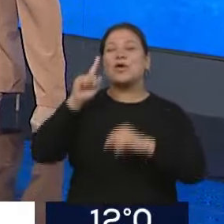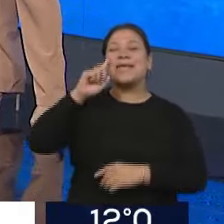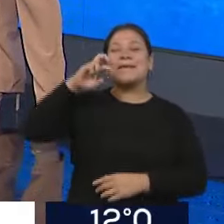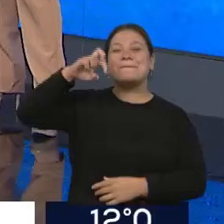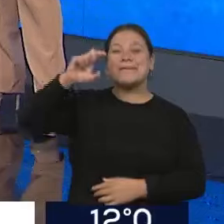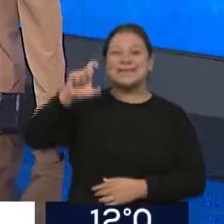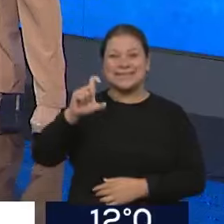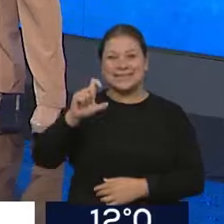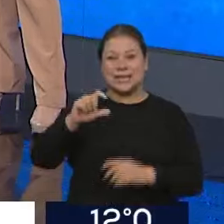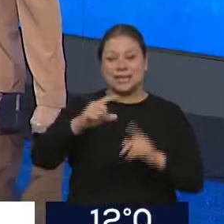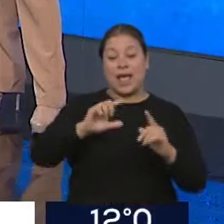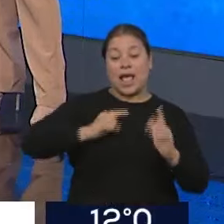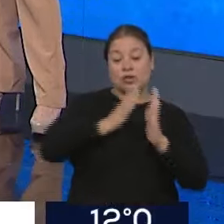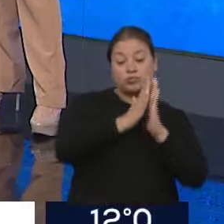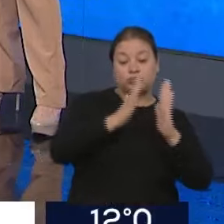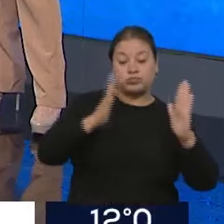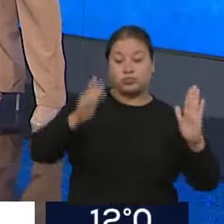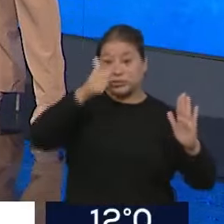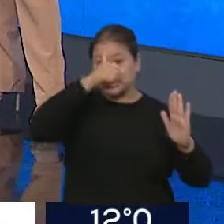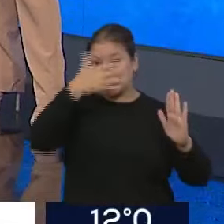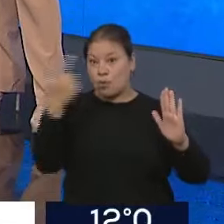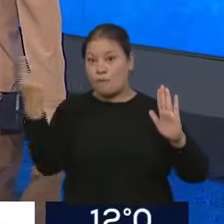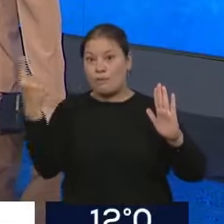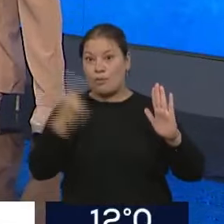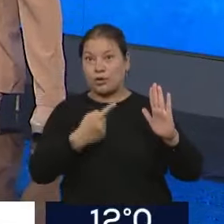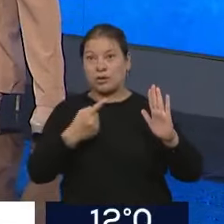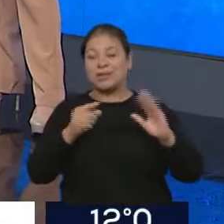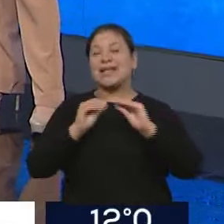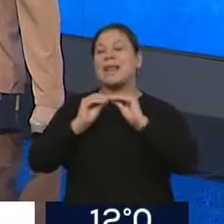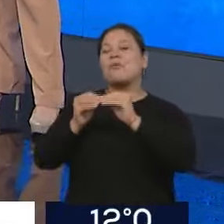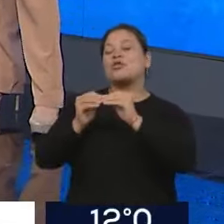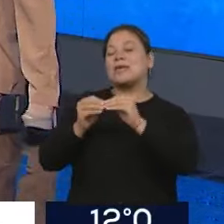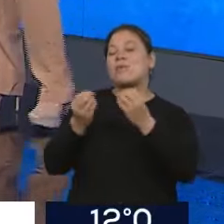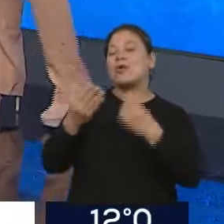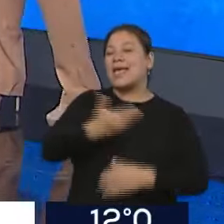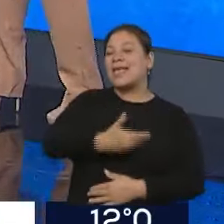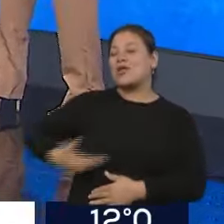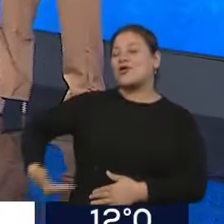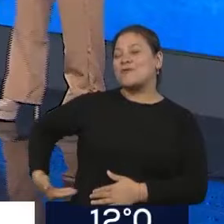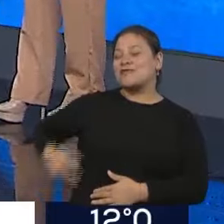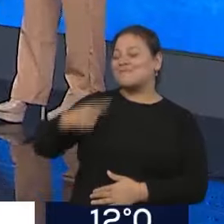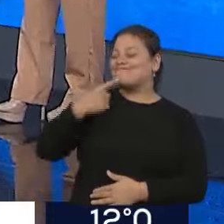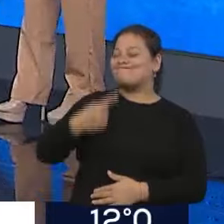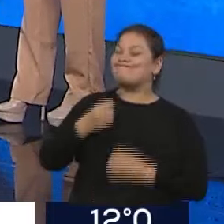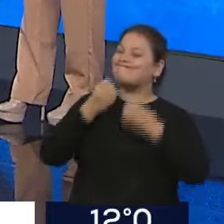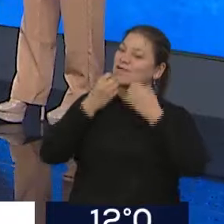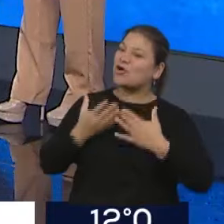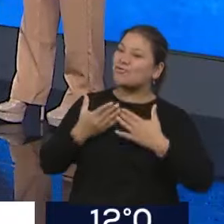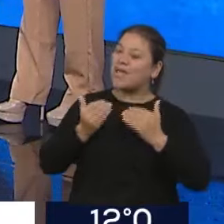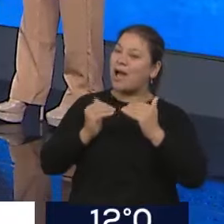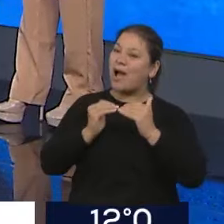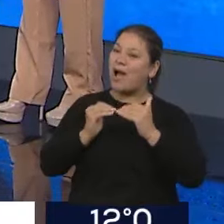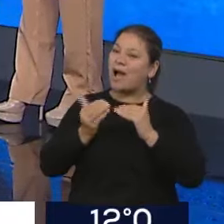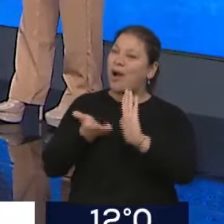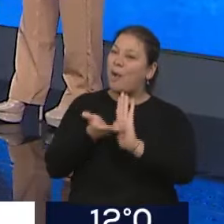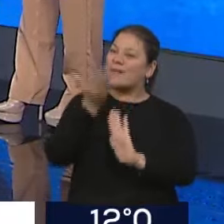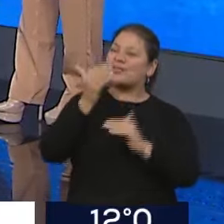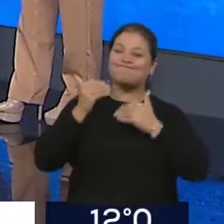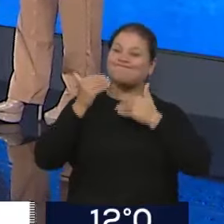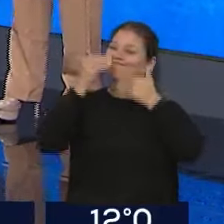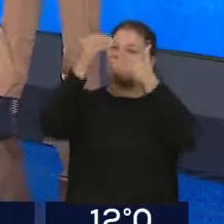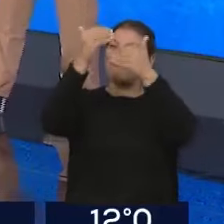está por lo tanto, bien. Este es el motivo por el cual el gobierno dice posterguemos el incremento. Mirá lo que pasó en abril. Damos cuenta de esto y ahí también